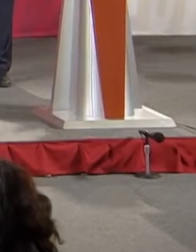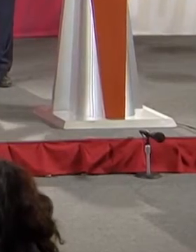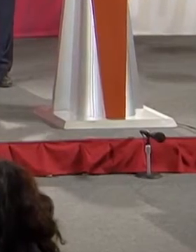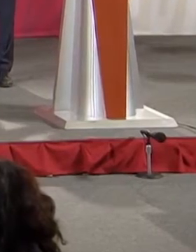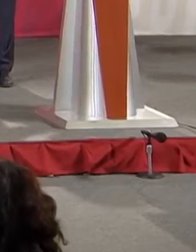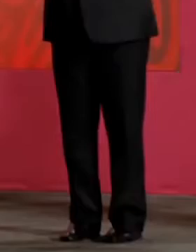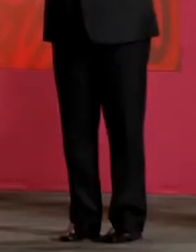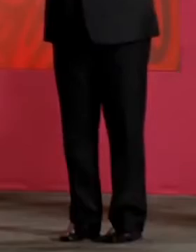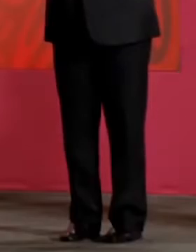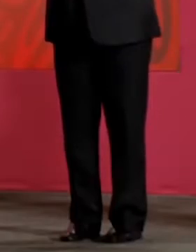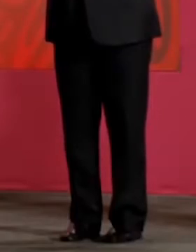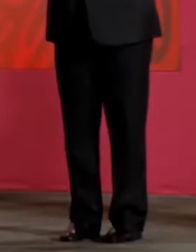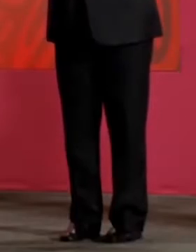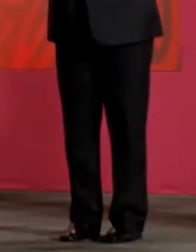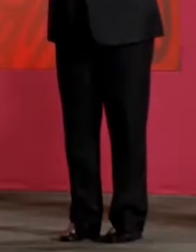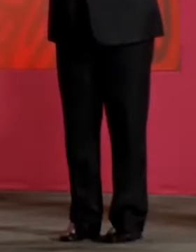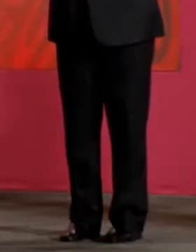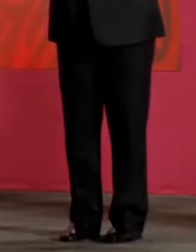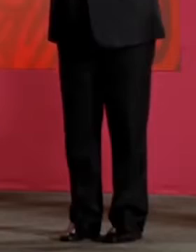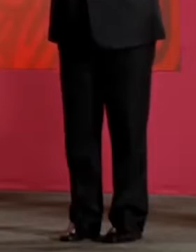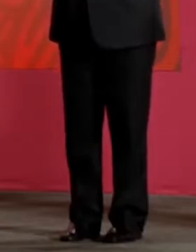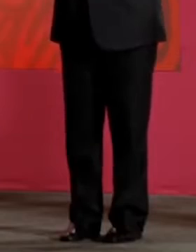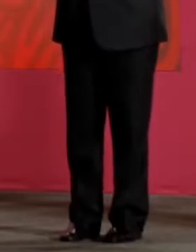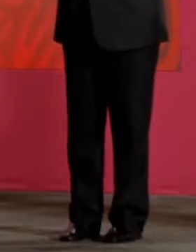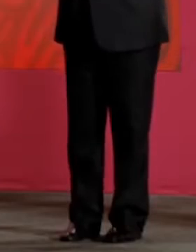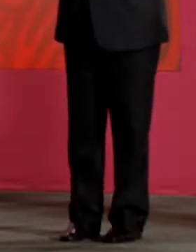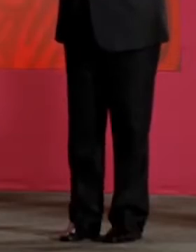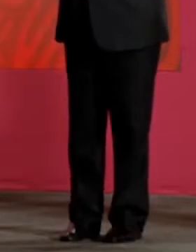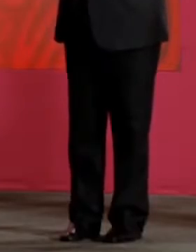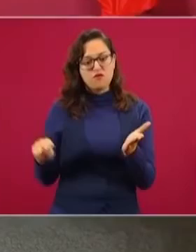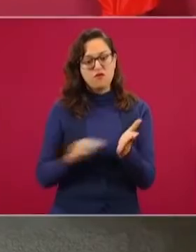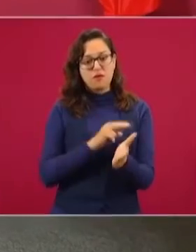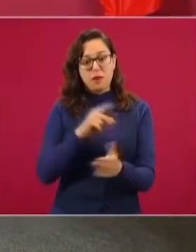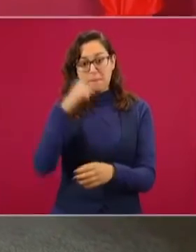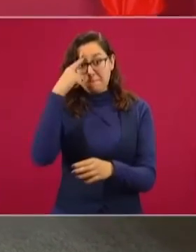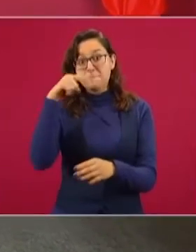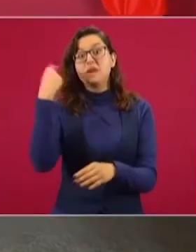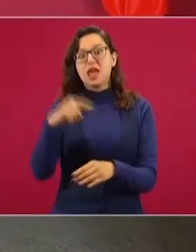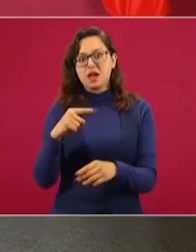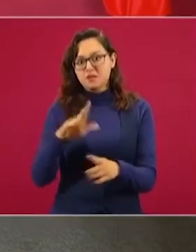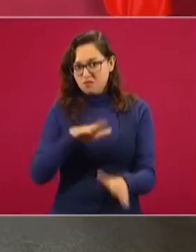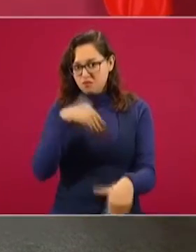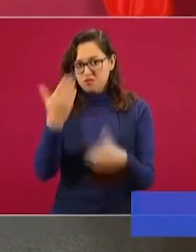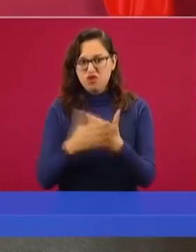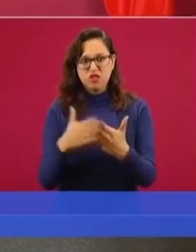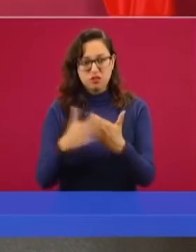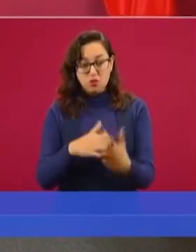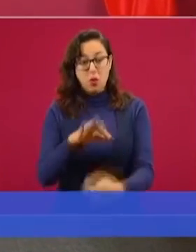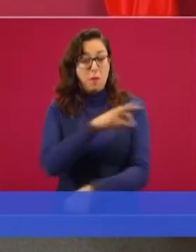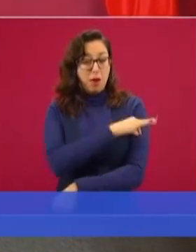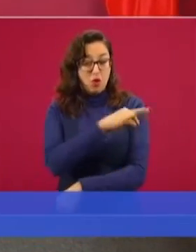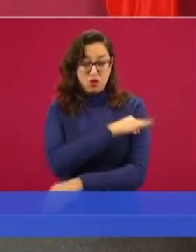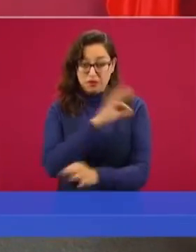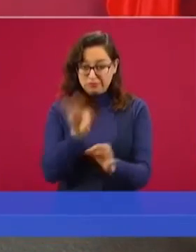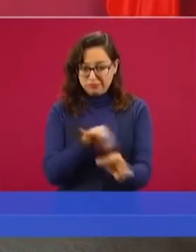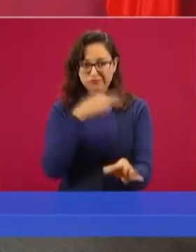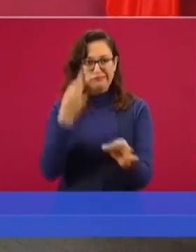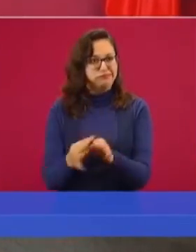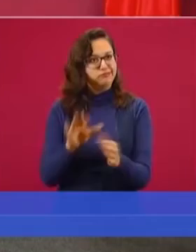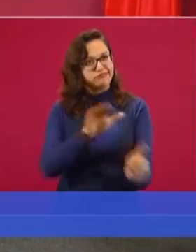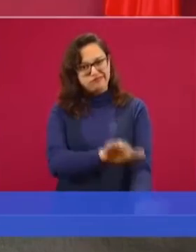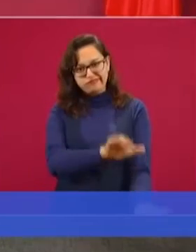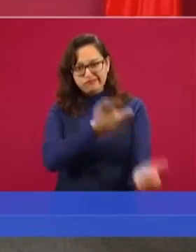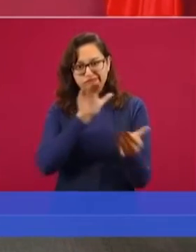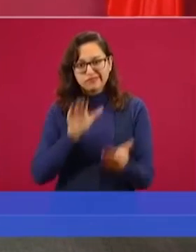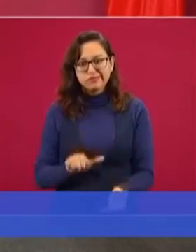eventual inmunización contra el nuevo coronavirus contar con la vacuna que se va a